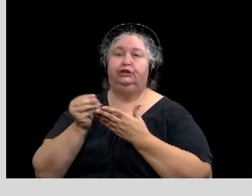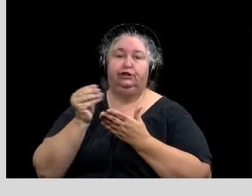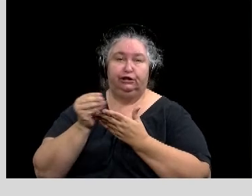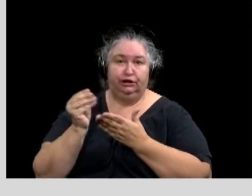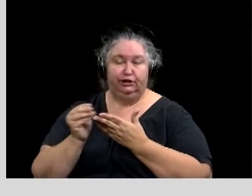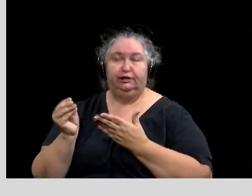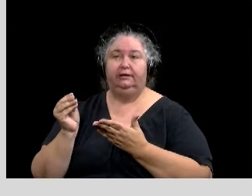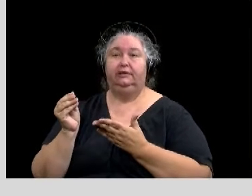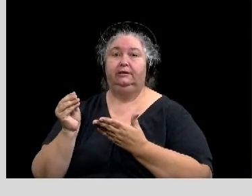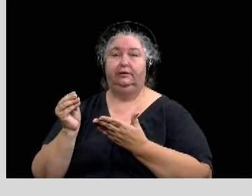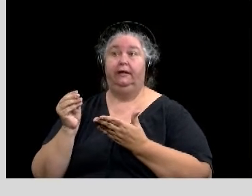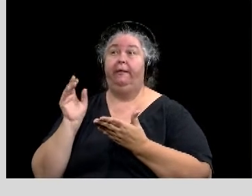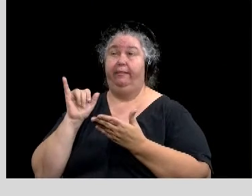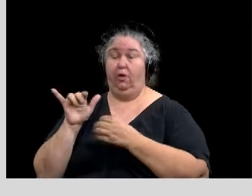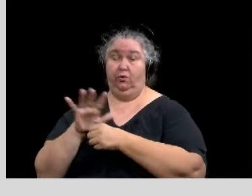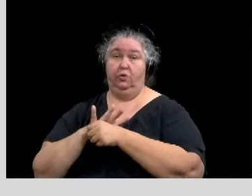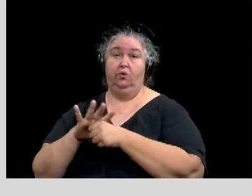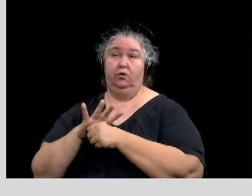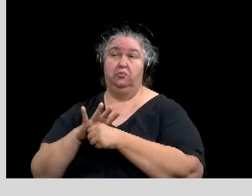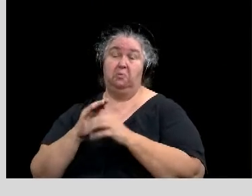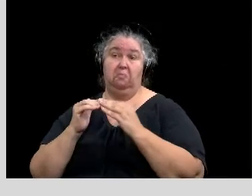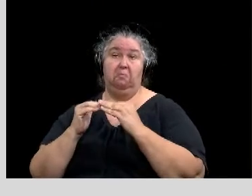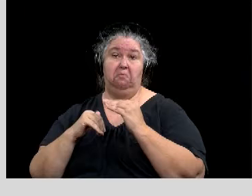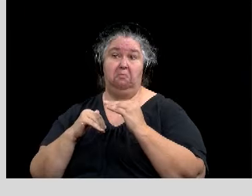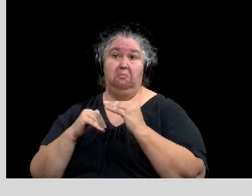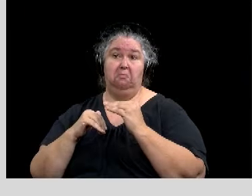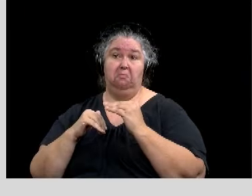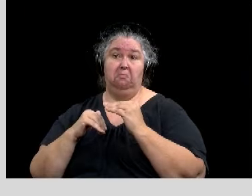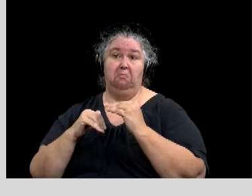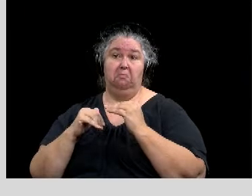como pares a red